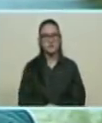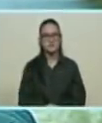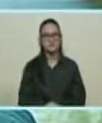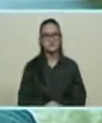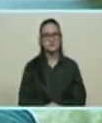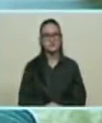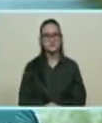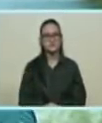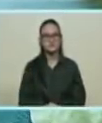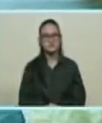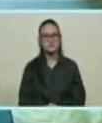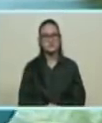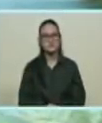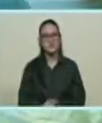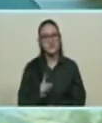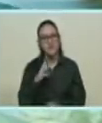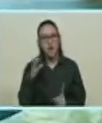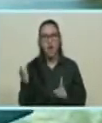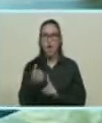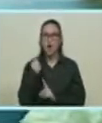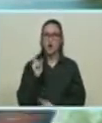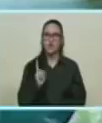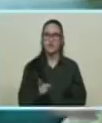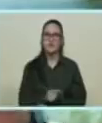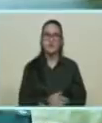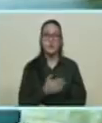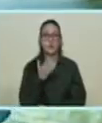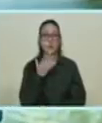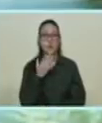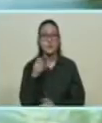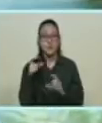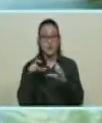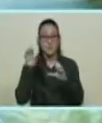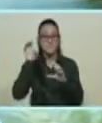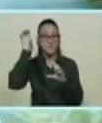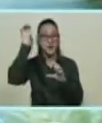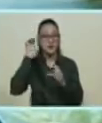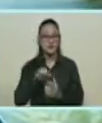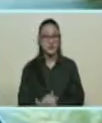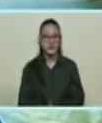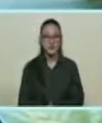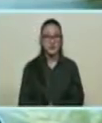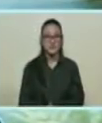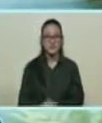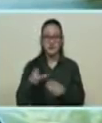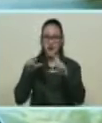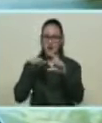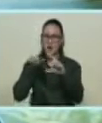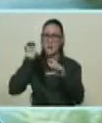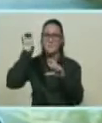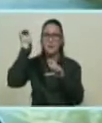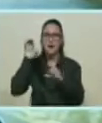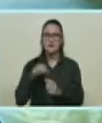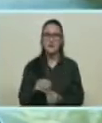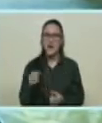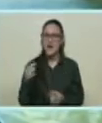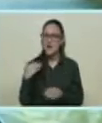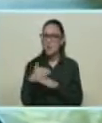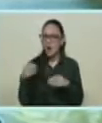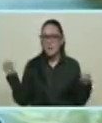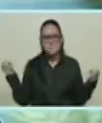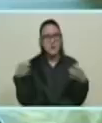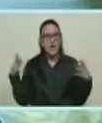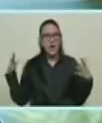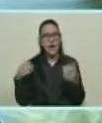y tener grandes logros también. Por ejemplo, el carnet de la patria. El carnet de la patria ha sido el milagro